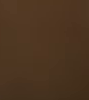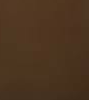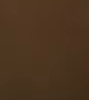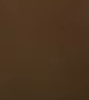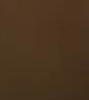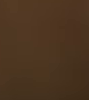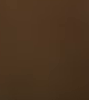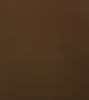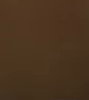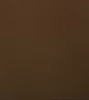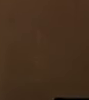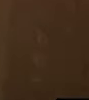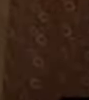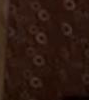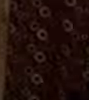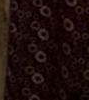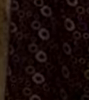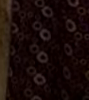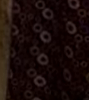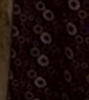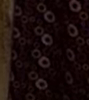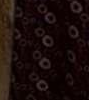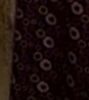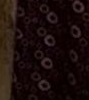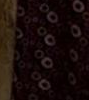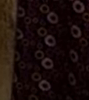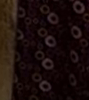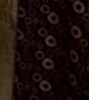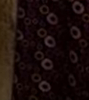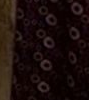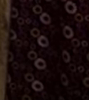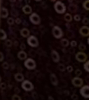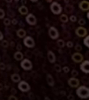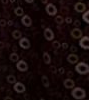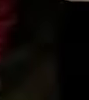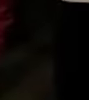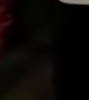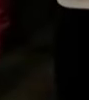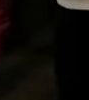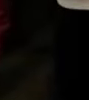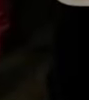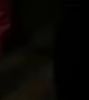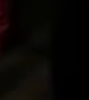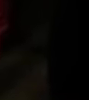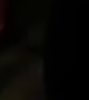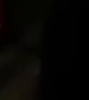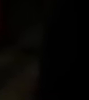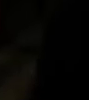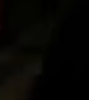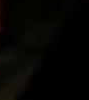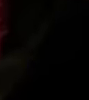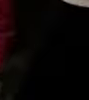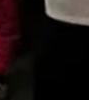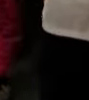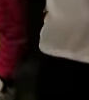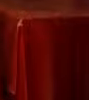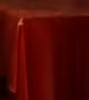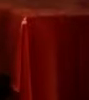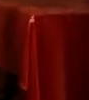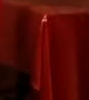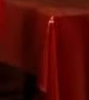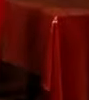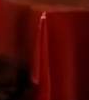realiza la dependencia a niñas, niños y adolescentes que han sido restituidos a sus familias, así como del programa de apoyos en